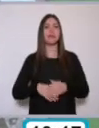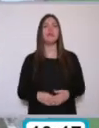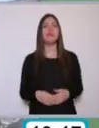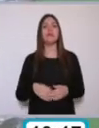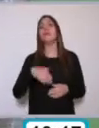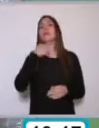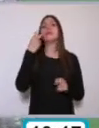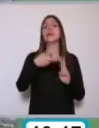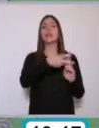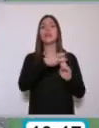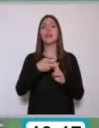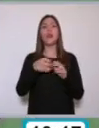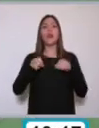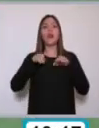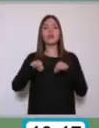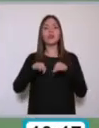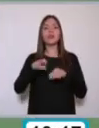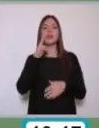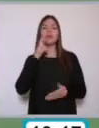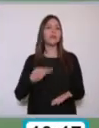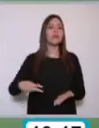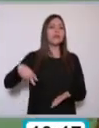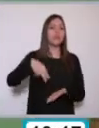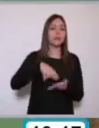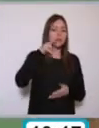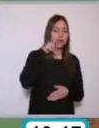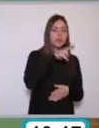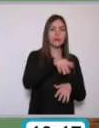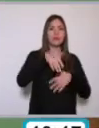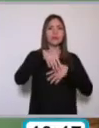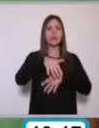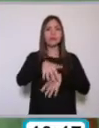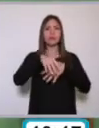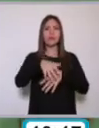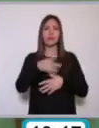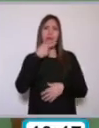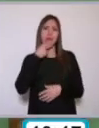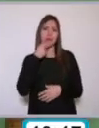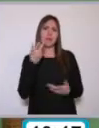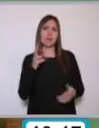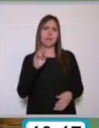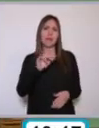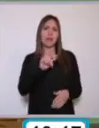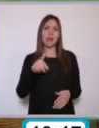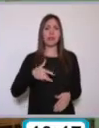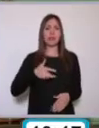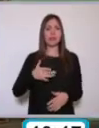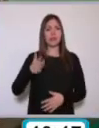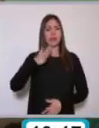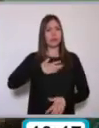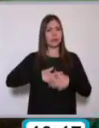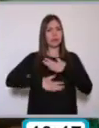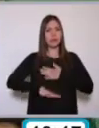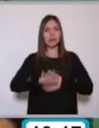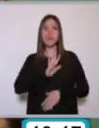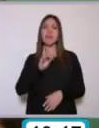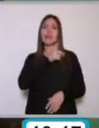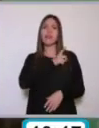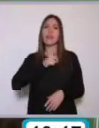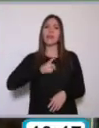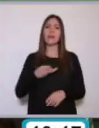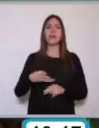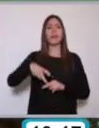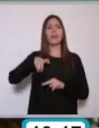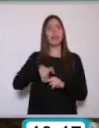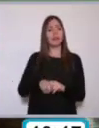locación, oficina. ven desde ahí el desfile de todas sus tropas y voltea a Villa y dice, ¿sabes que estamos cansados? O sea, hay que sentarnos, ven la sillería que estaba ahí